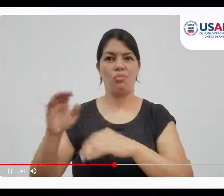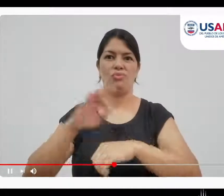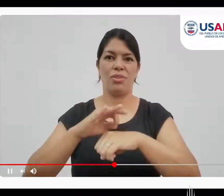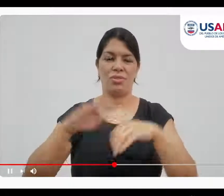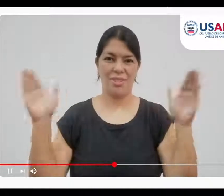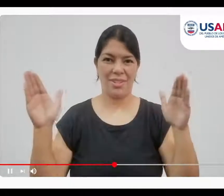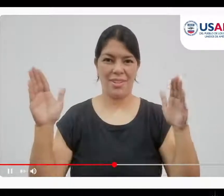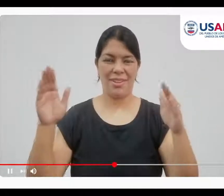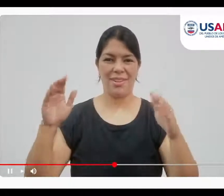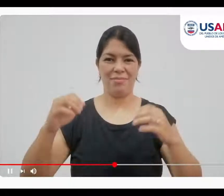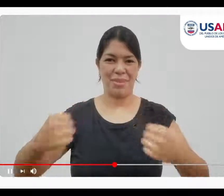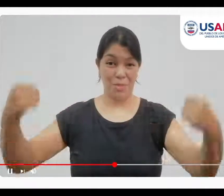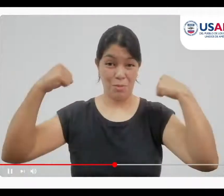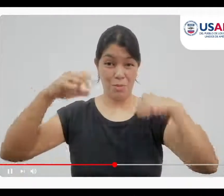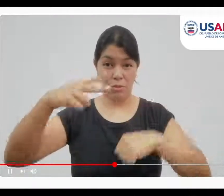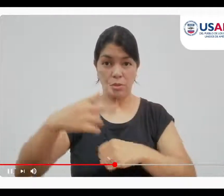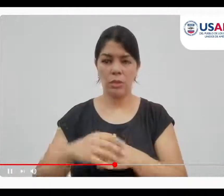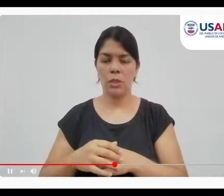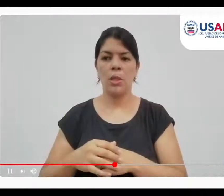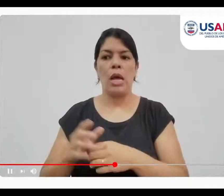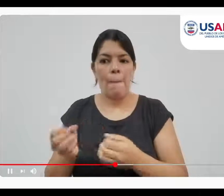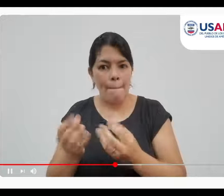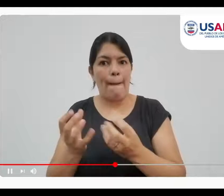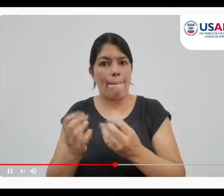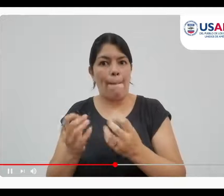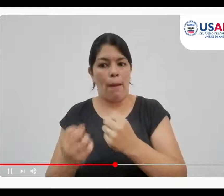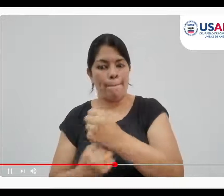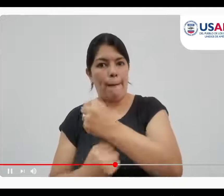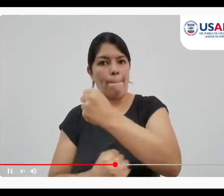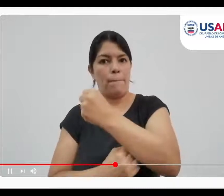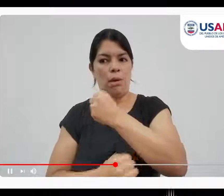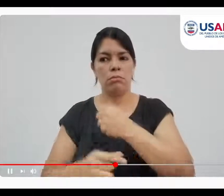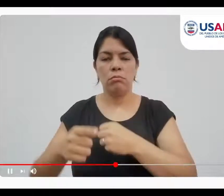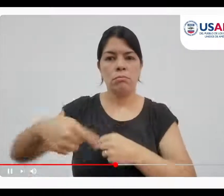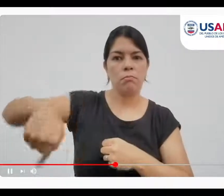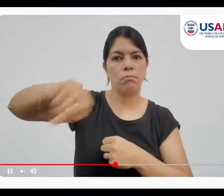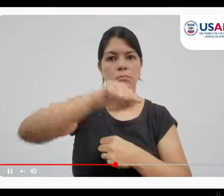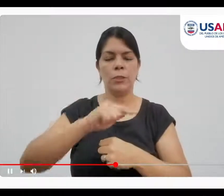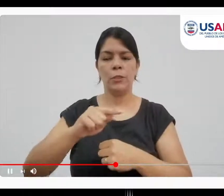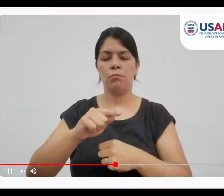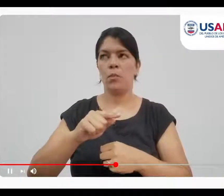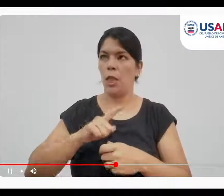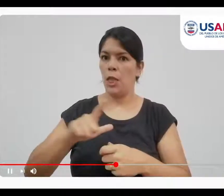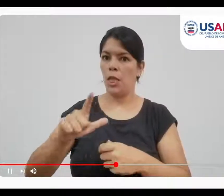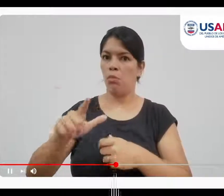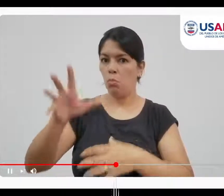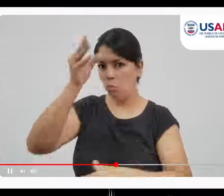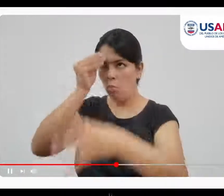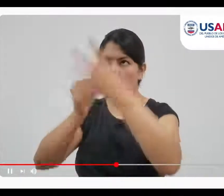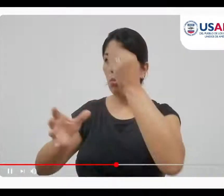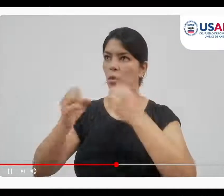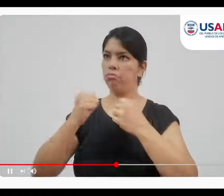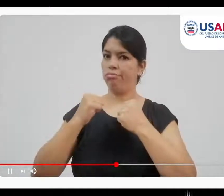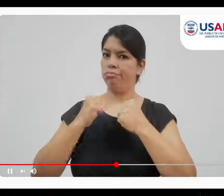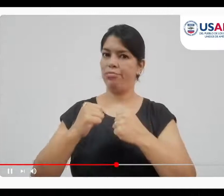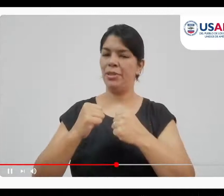Arcángeles por Power 2. Entonces yo creo que eso ha permitido también formar esos diferentes liderazgos y